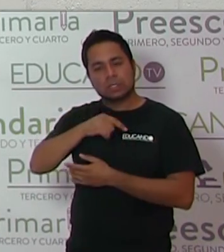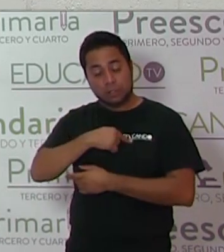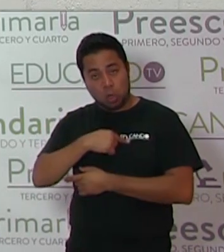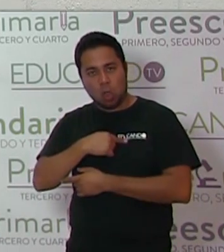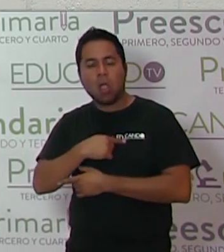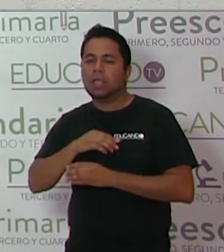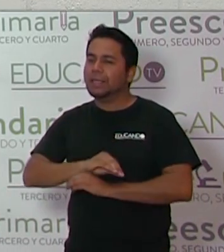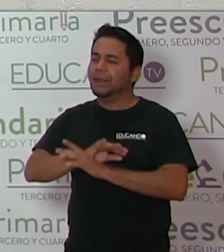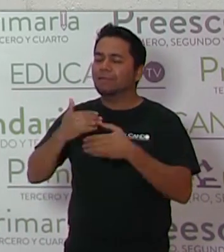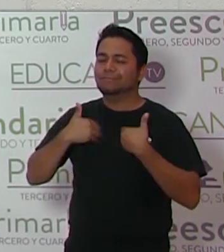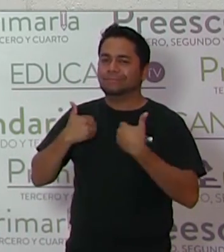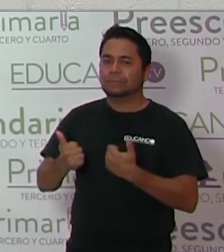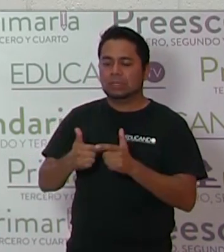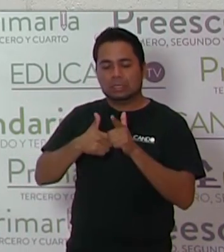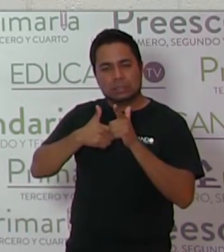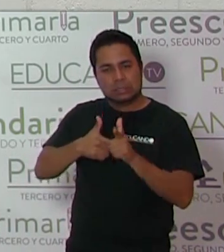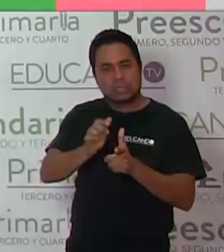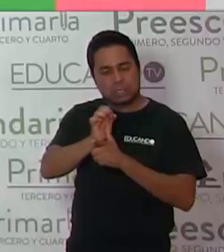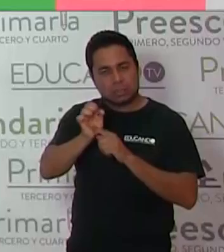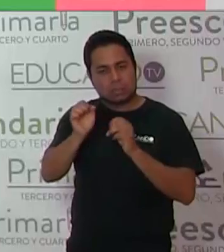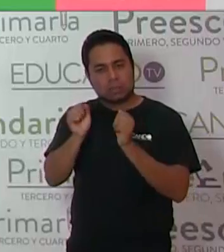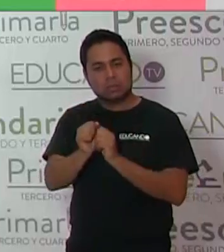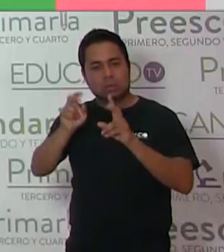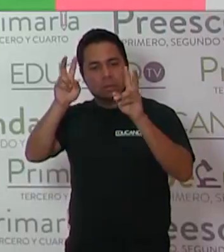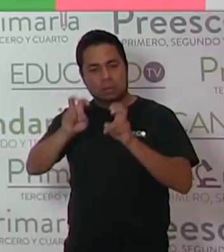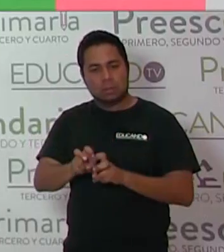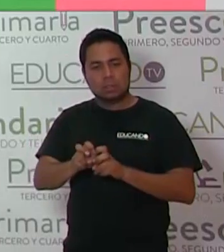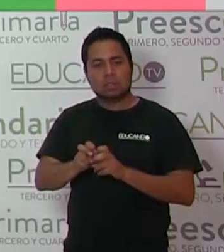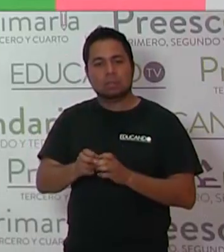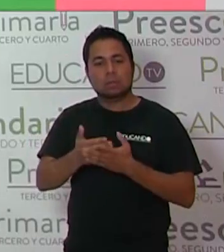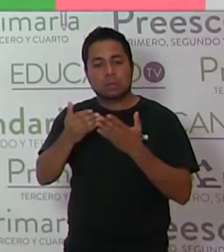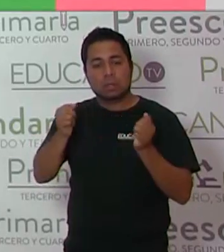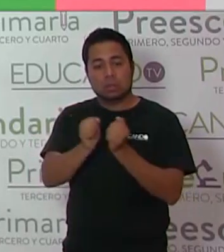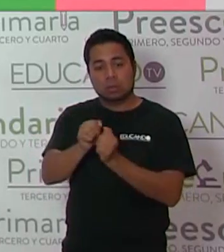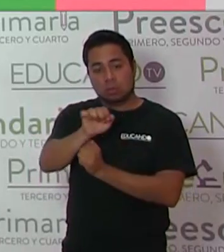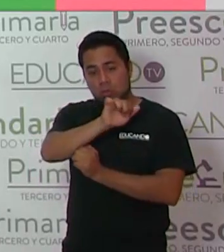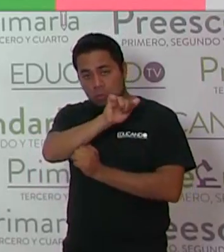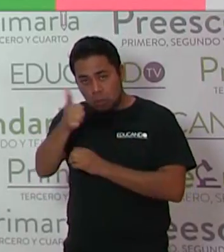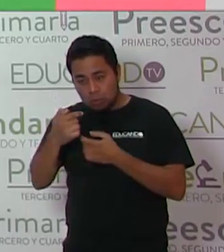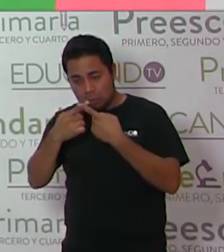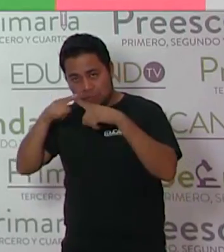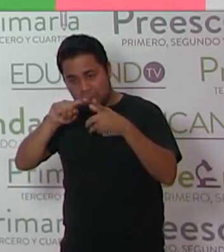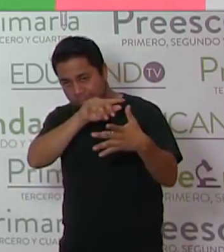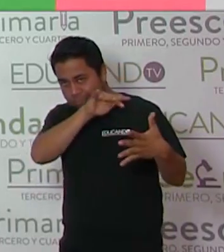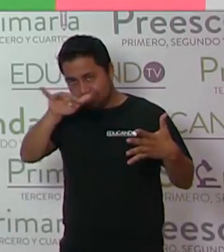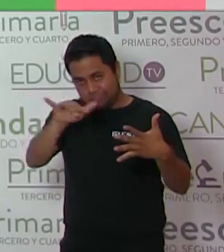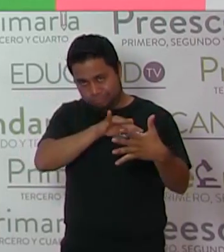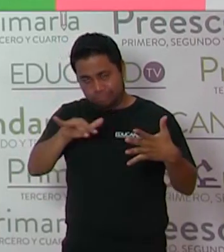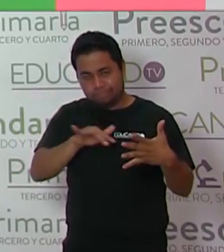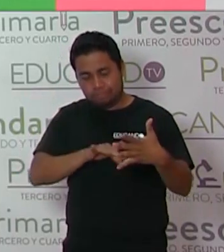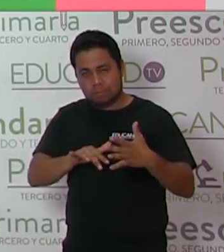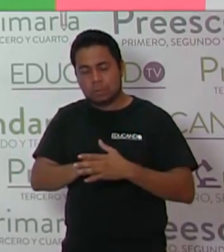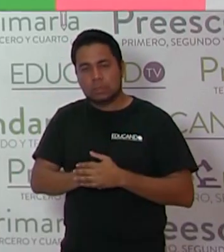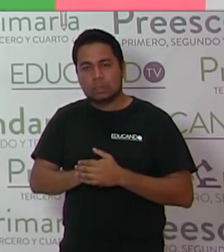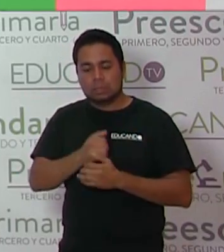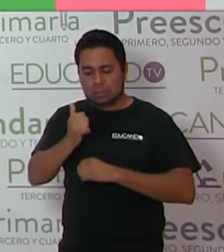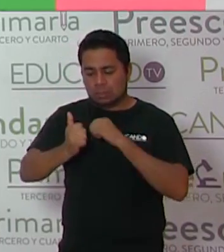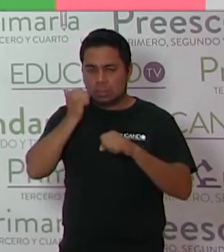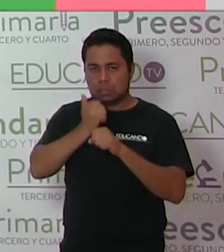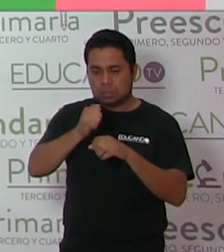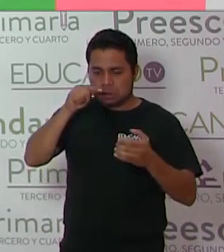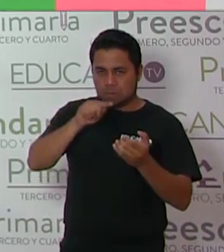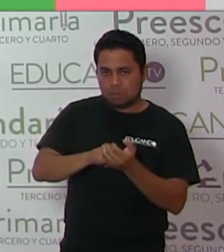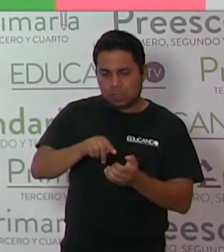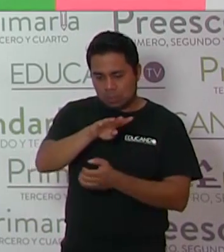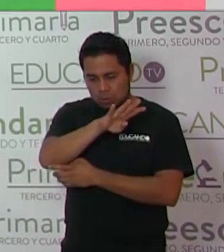quedando muy claro. Vamos a continuar entonces con otro tipo de texto. En